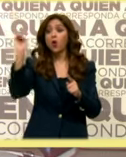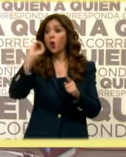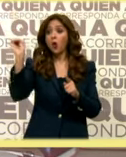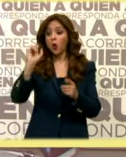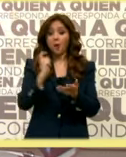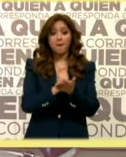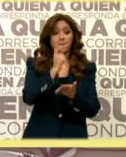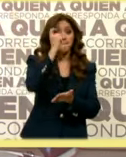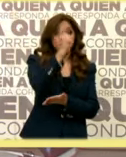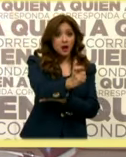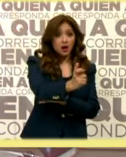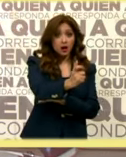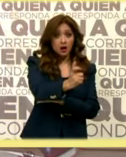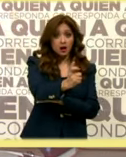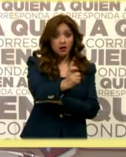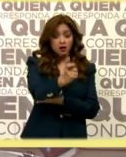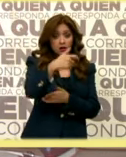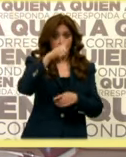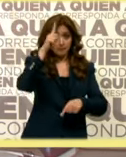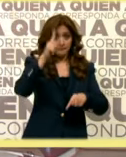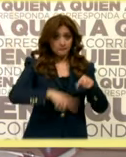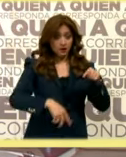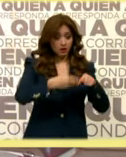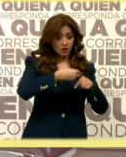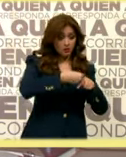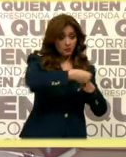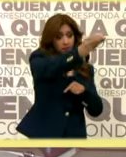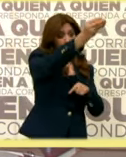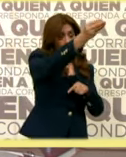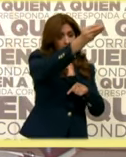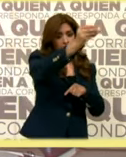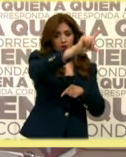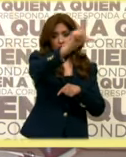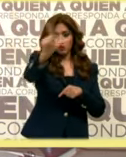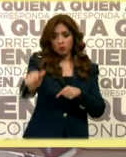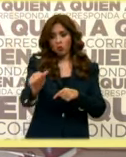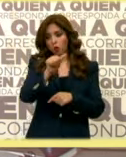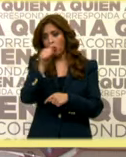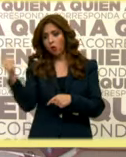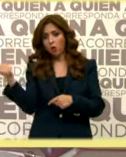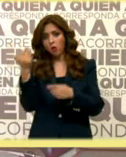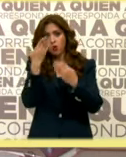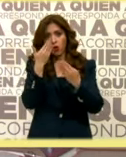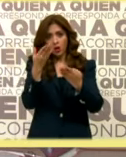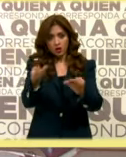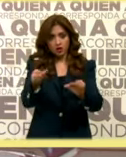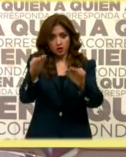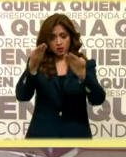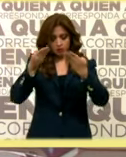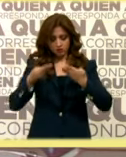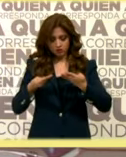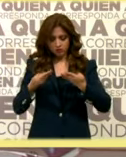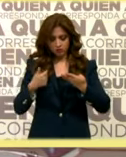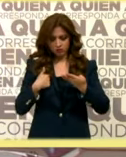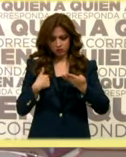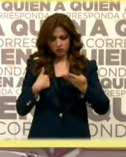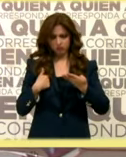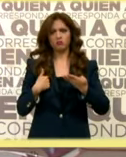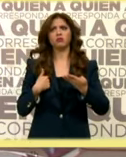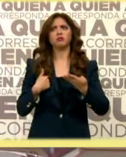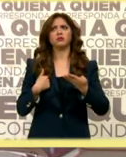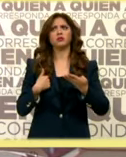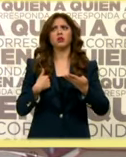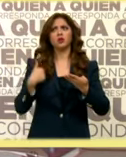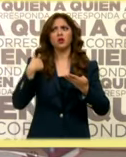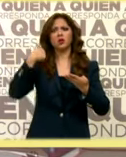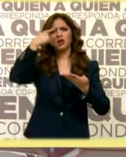quitaron mi hoja y me pusieron las sin respuestas. Ya traí uno al periodista guardado y dije, creo que la uno